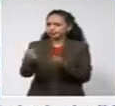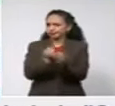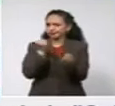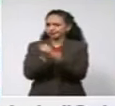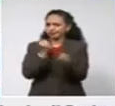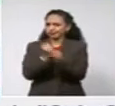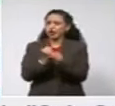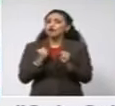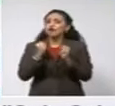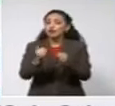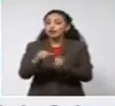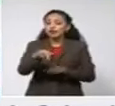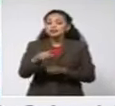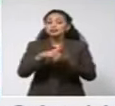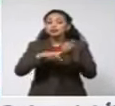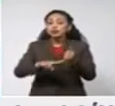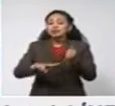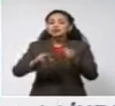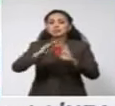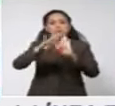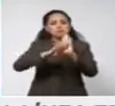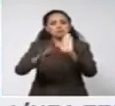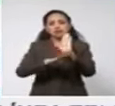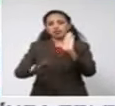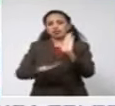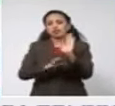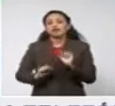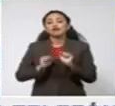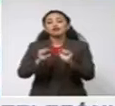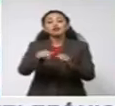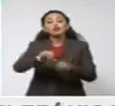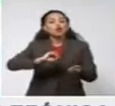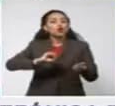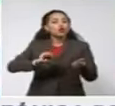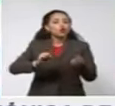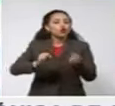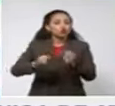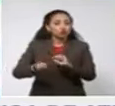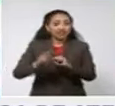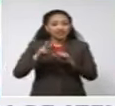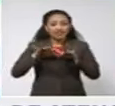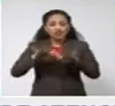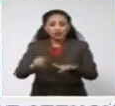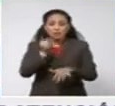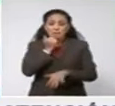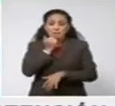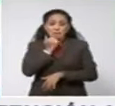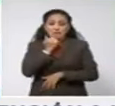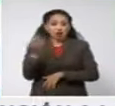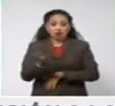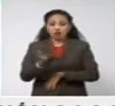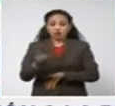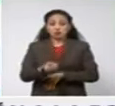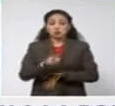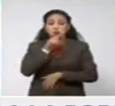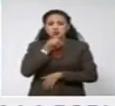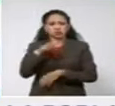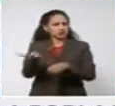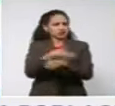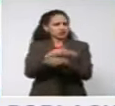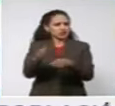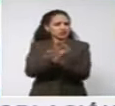provincia, reforzando todas las medidas indicadas para contener el contagio lo más pronto posible. Varios especialistas de distintas provincias del